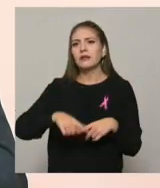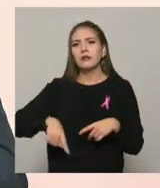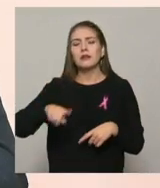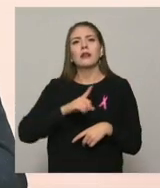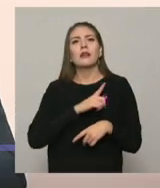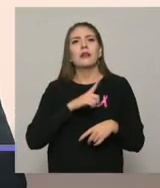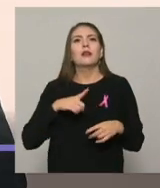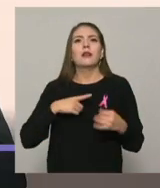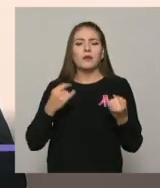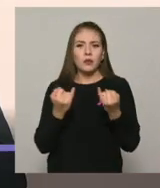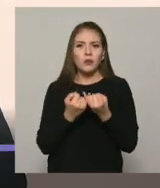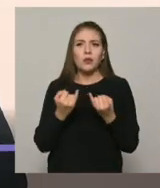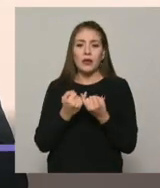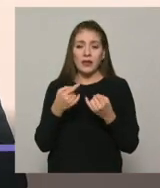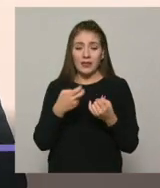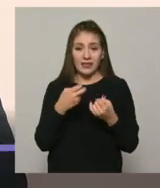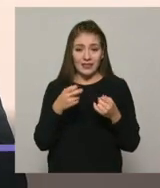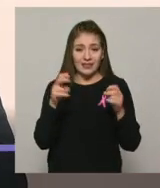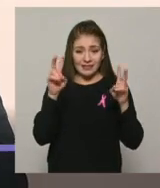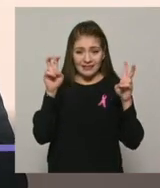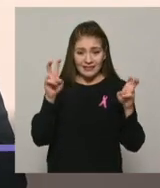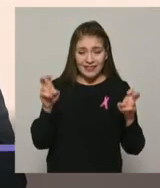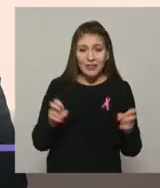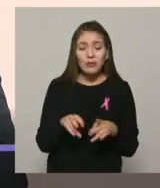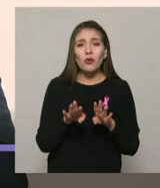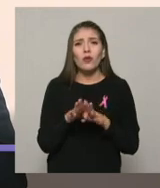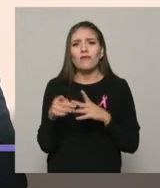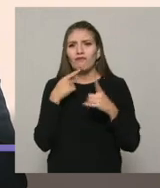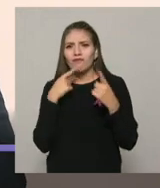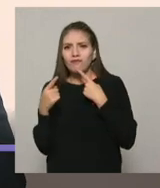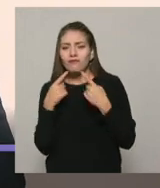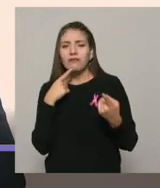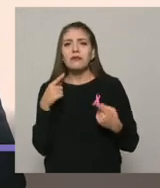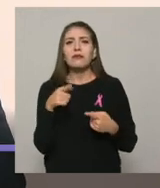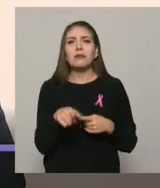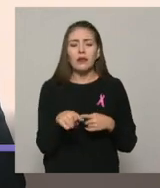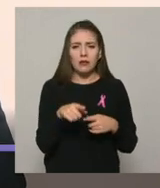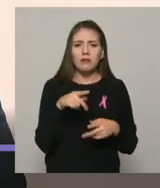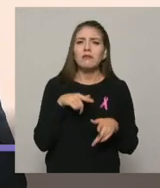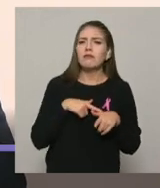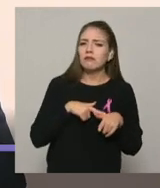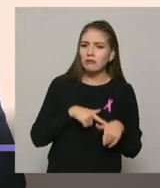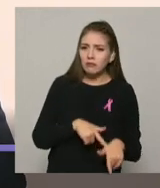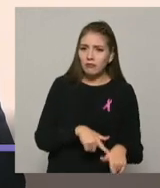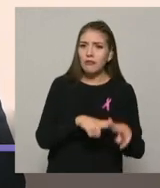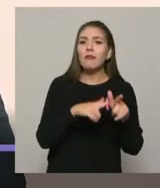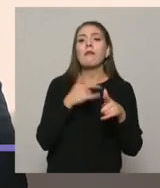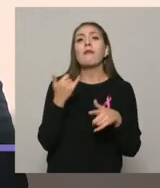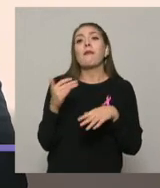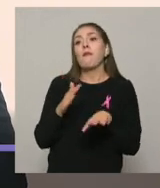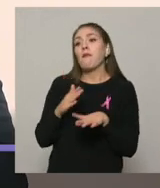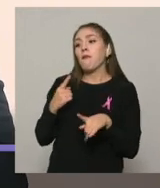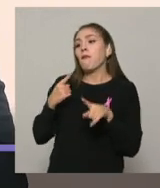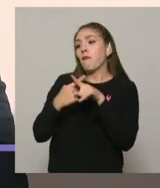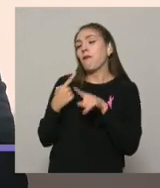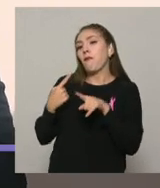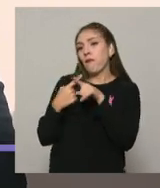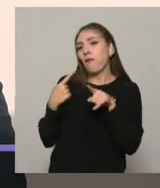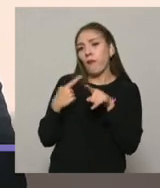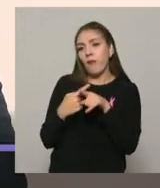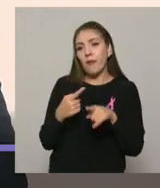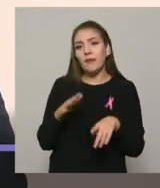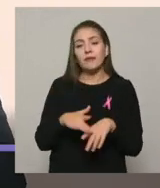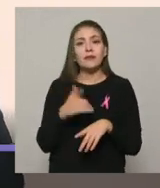la discusión. Entonces, todos estos asuntos controversiales van a continuar, más los que se acumulen, porque la ciencia es así, no